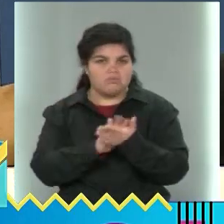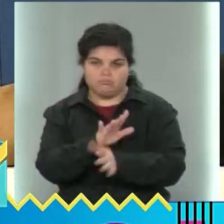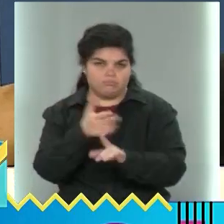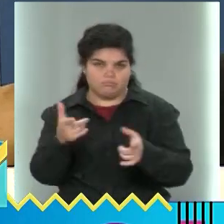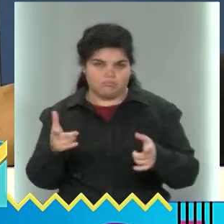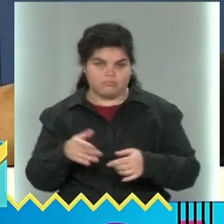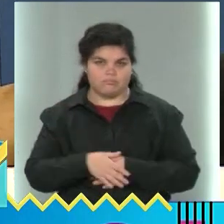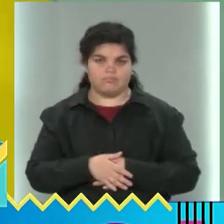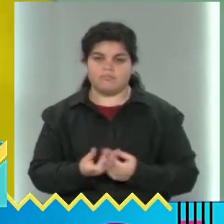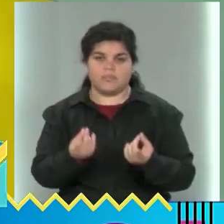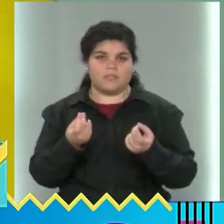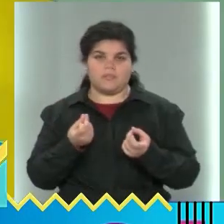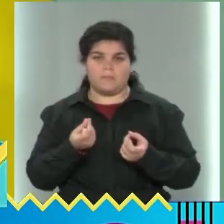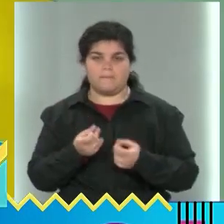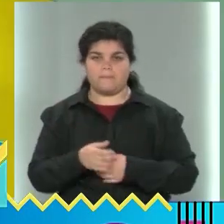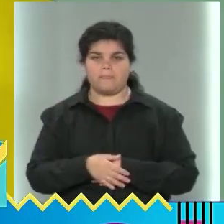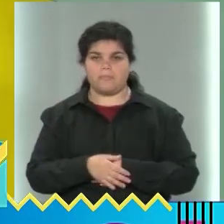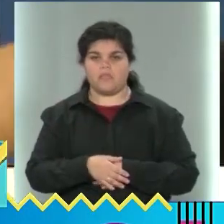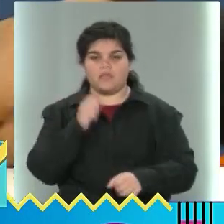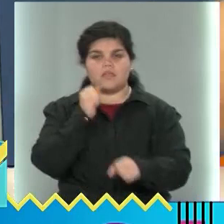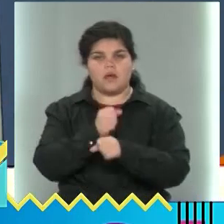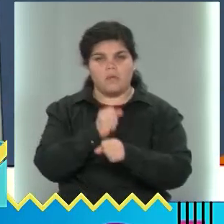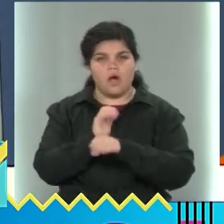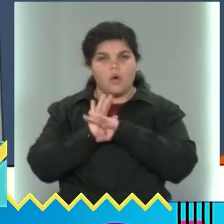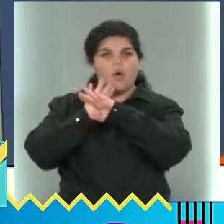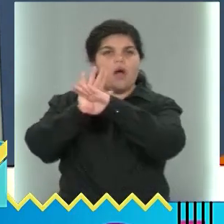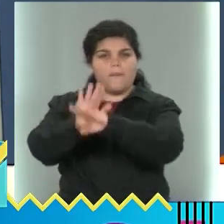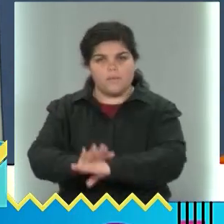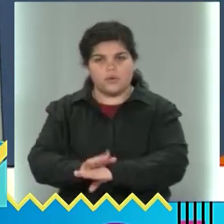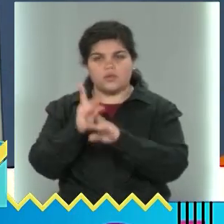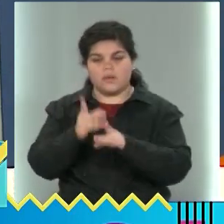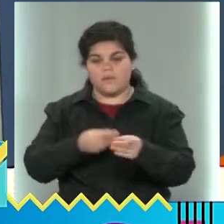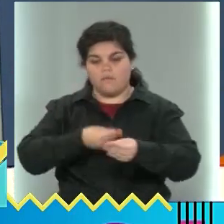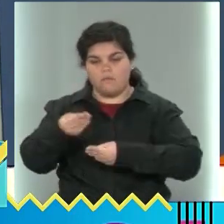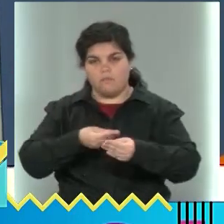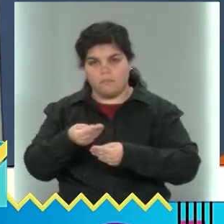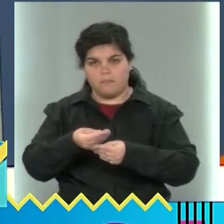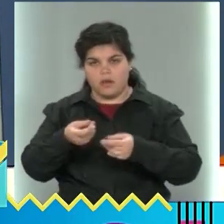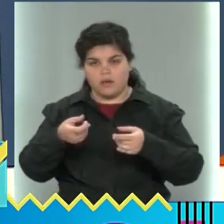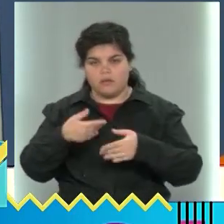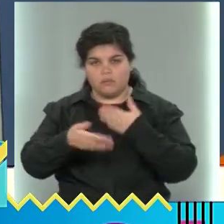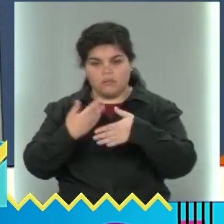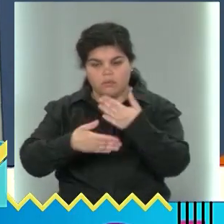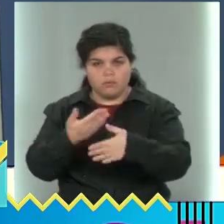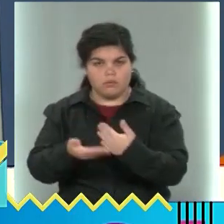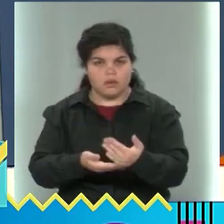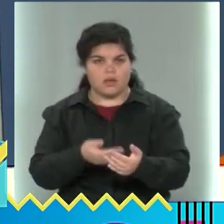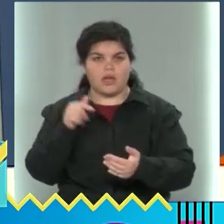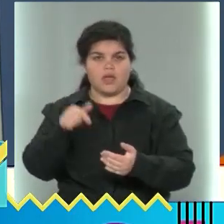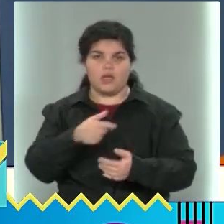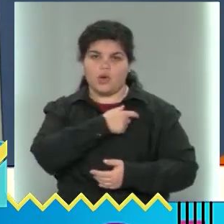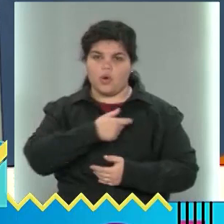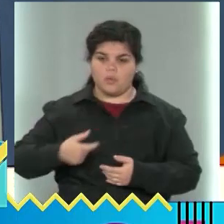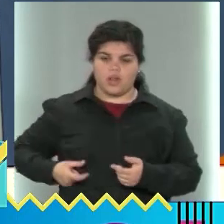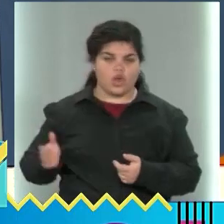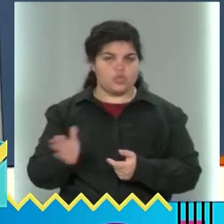el trabajo y el apoyo y poniendo en funcionamiento todos los elementos del Estado